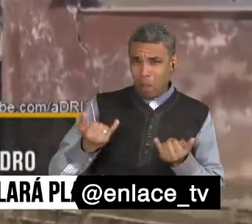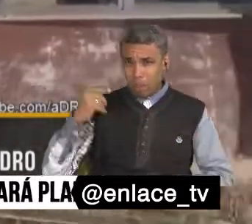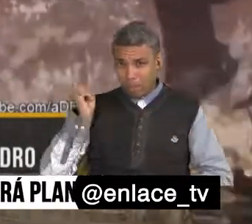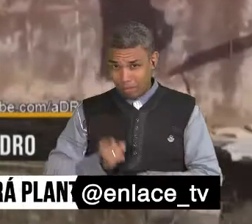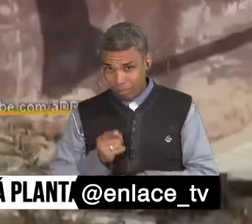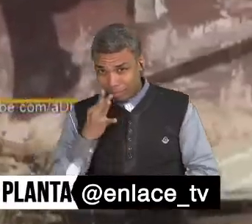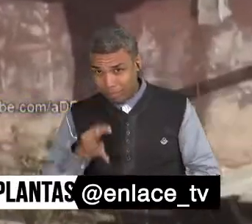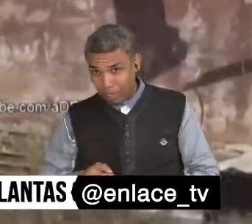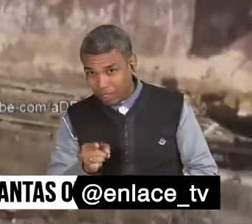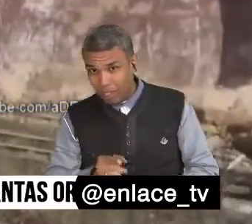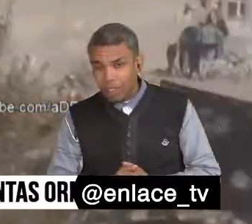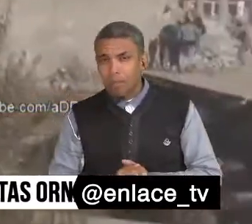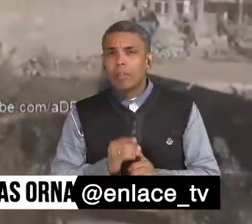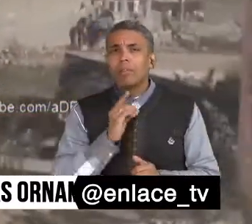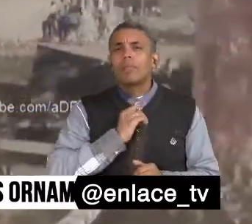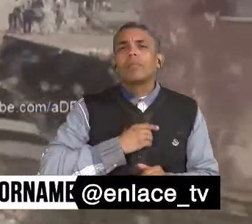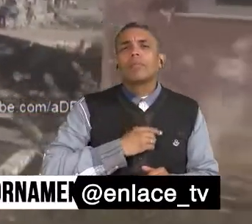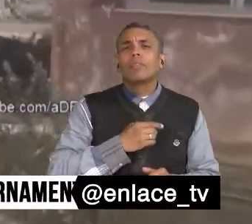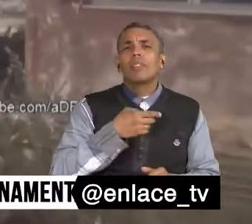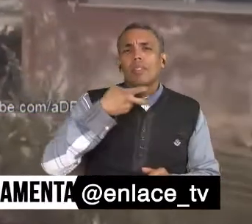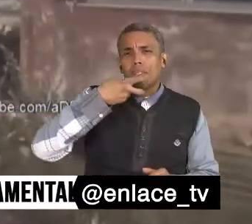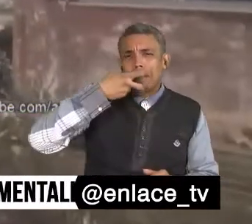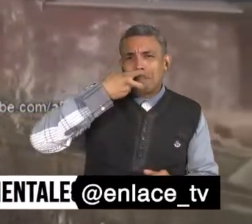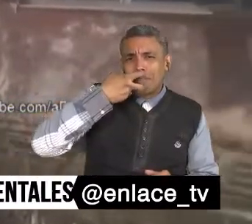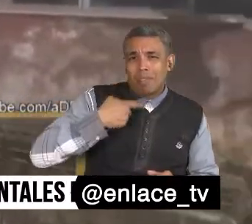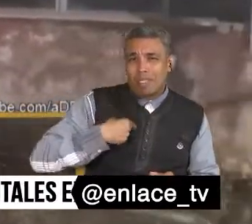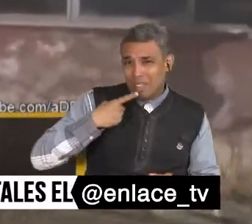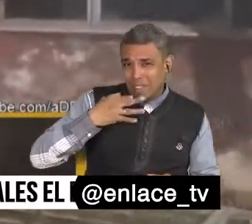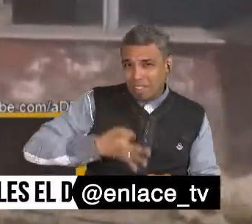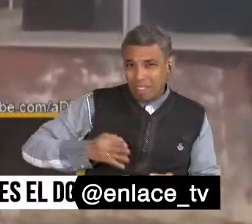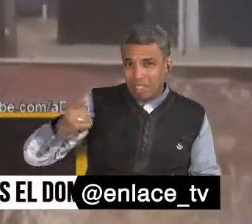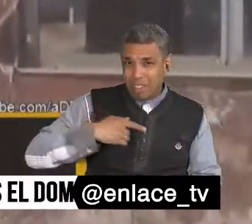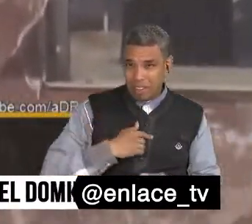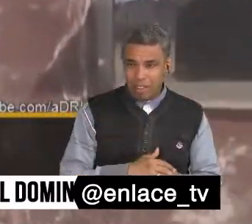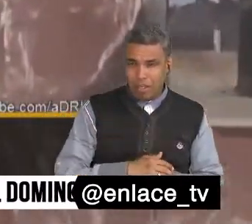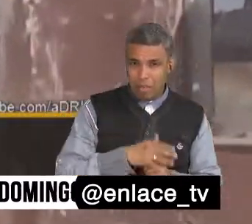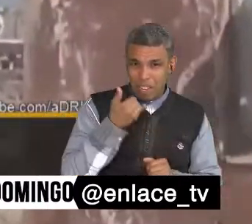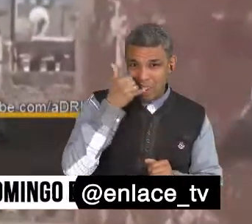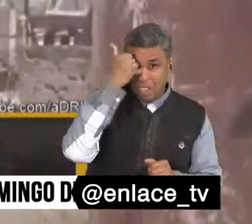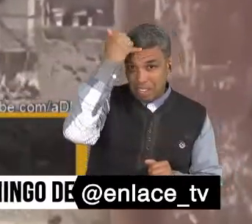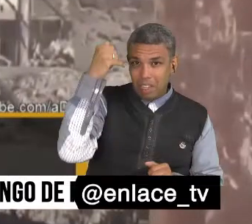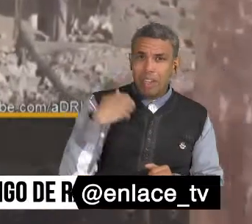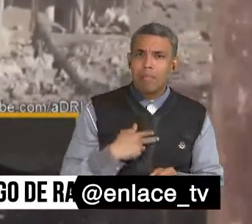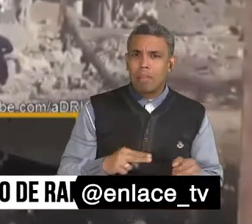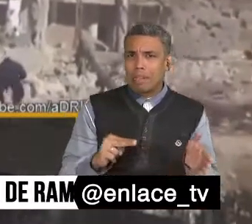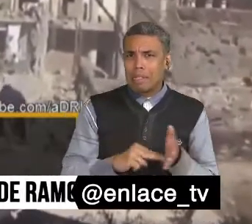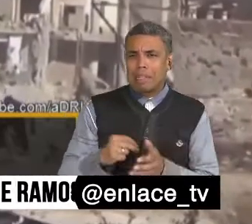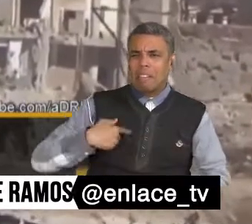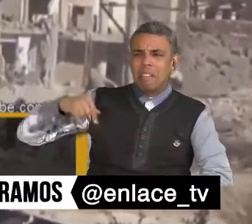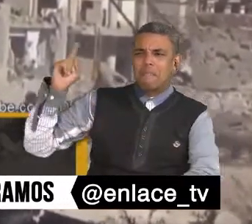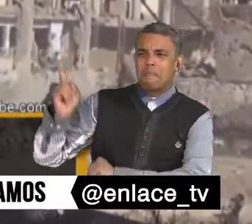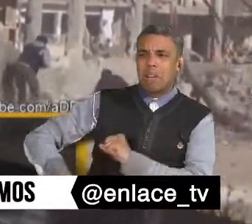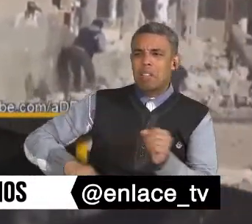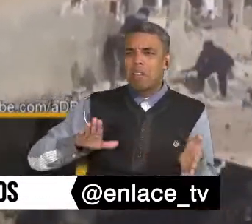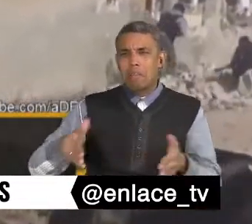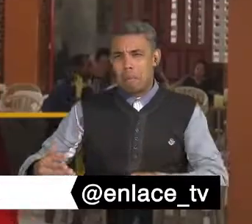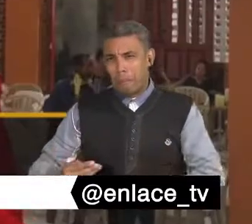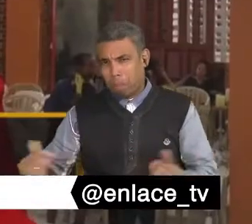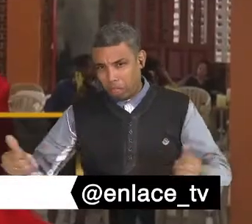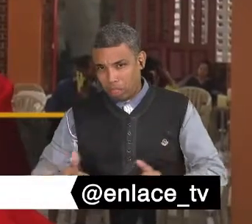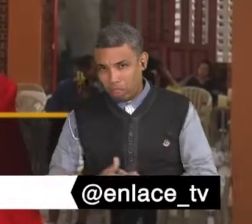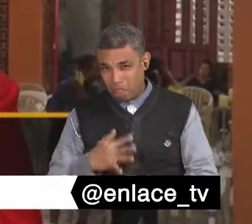pasaje bíblico de Isaías que vaticina la destrucción de Siria e Israel, el obispo de Barranca Bermeja puso en contexto esta mención del libro sagrado.